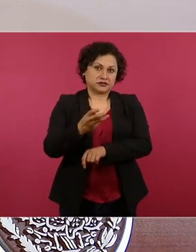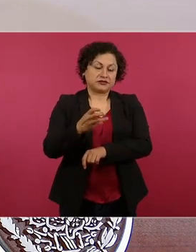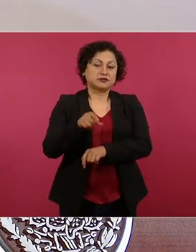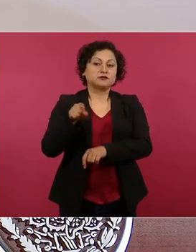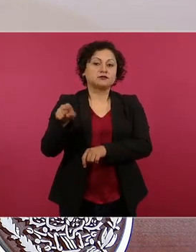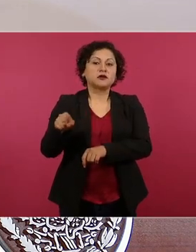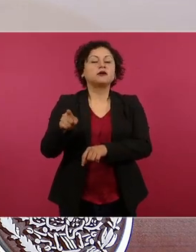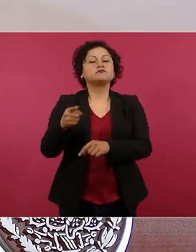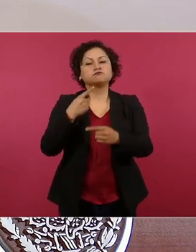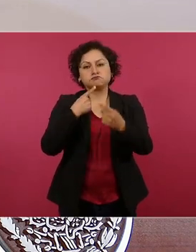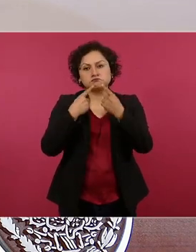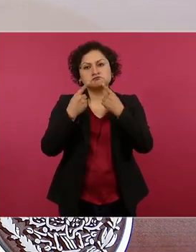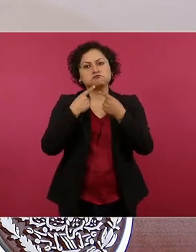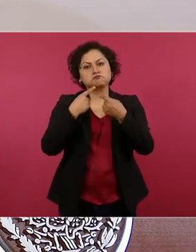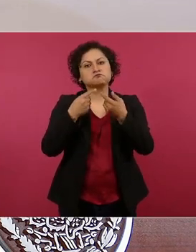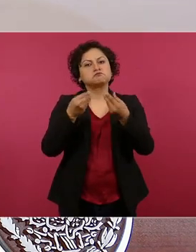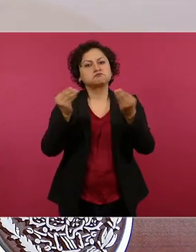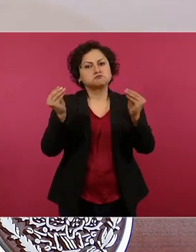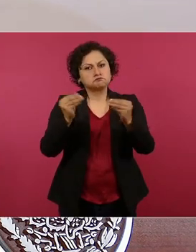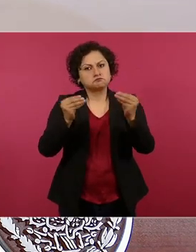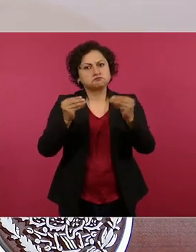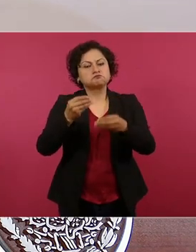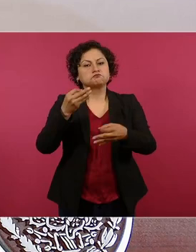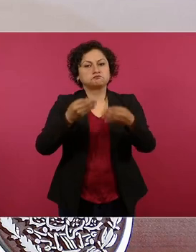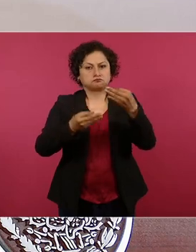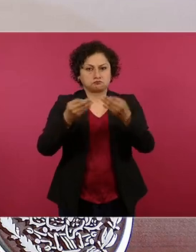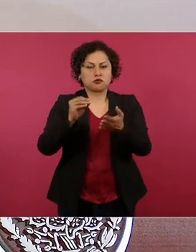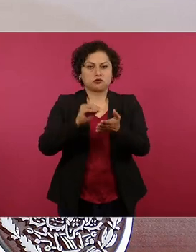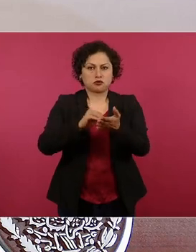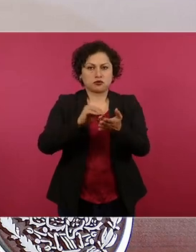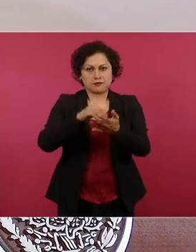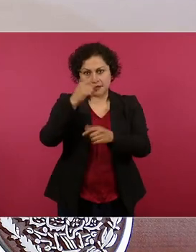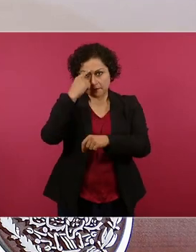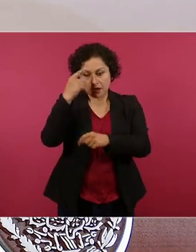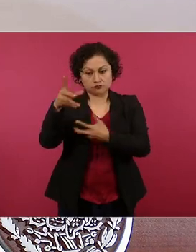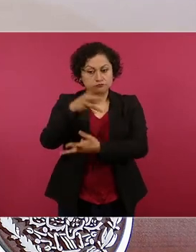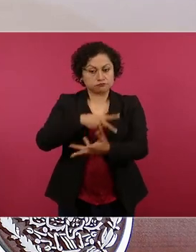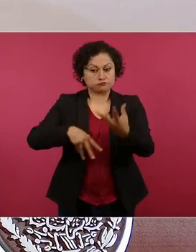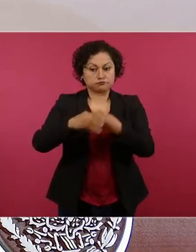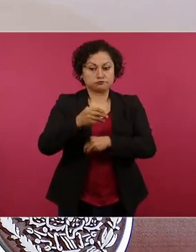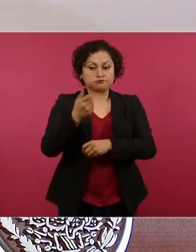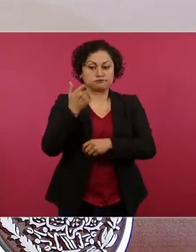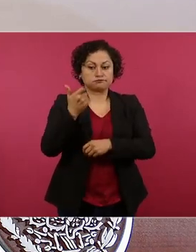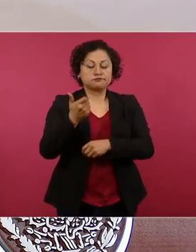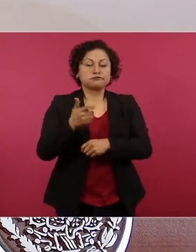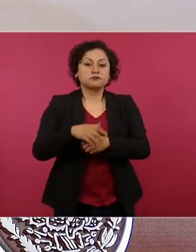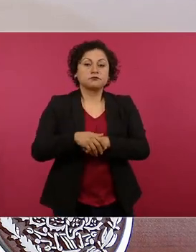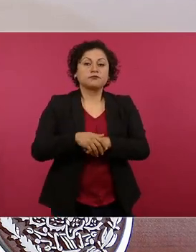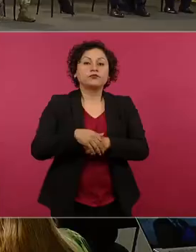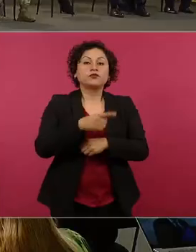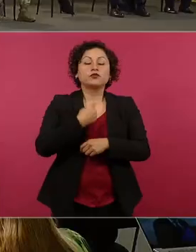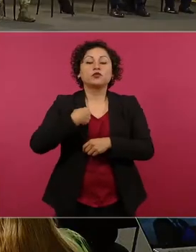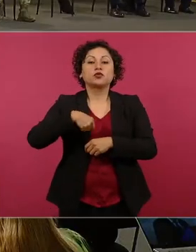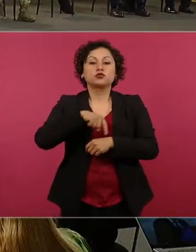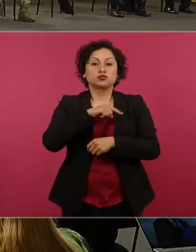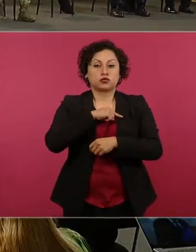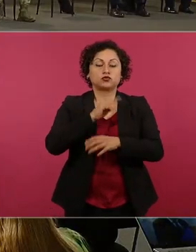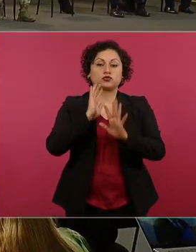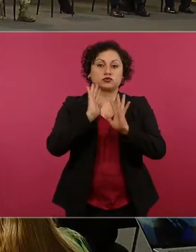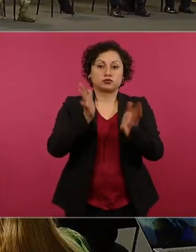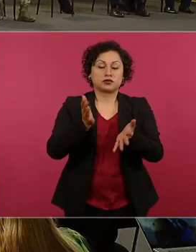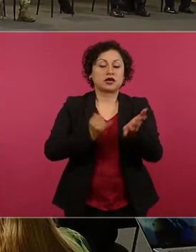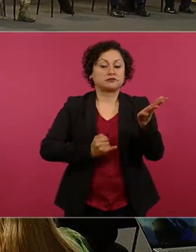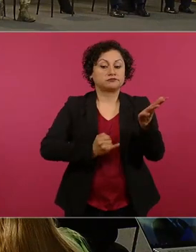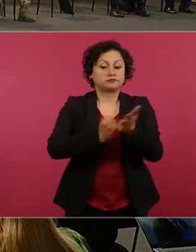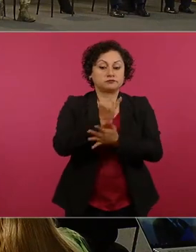litigios abiertos para recuperar dichos montos. En este caso decidimos apoyar a